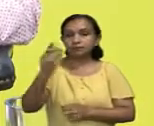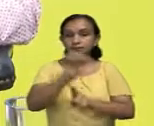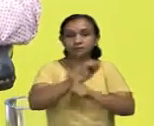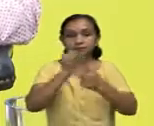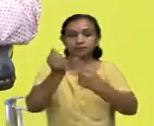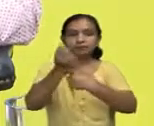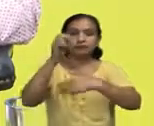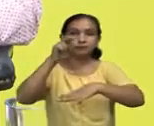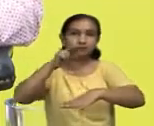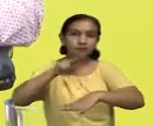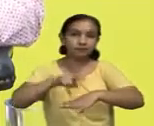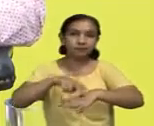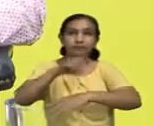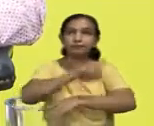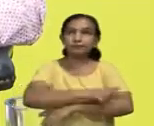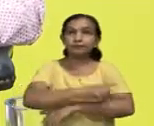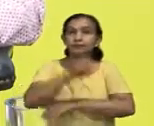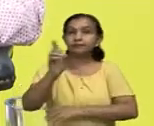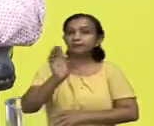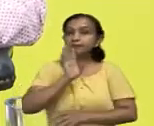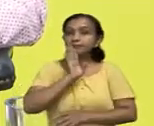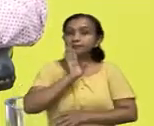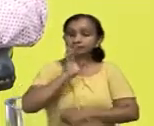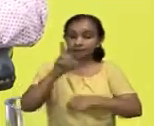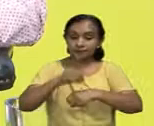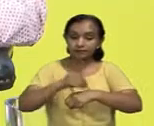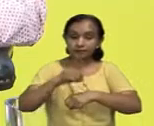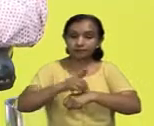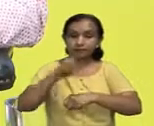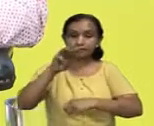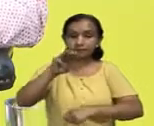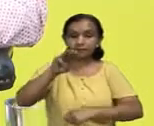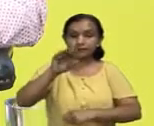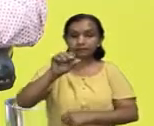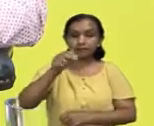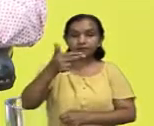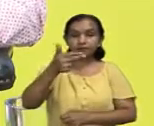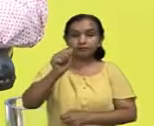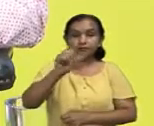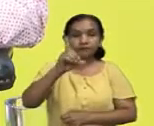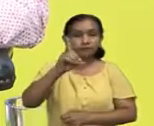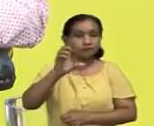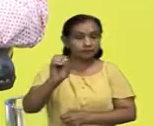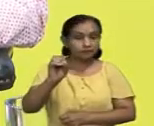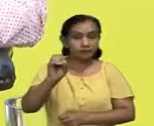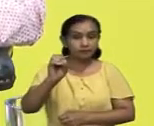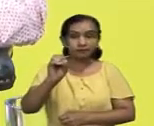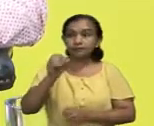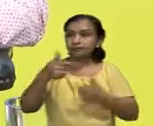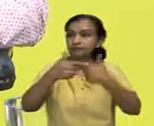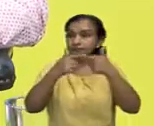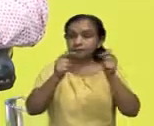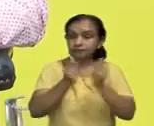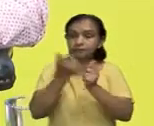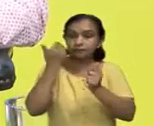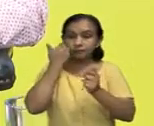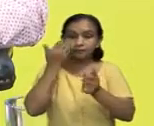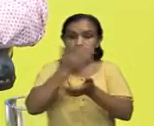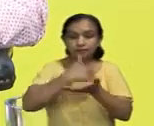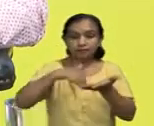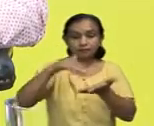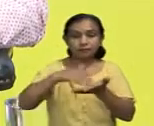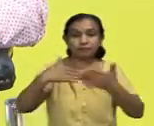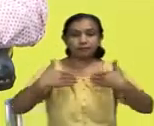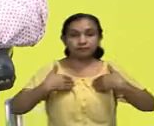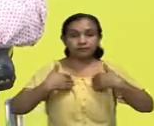Asamblea Nacional. Hoy estamos conversando con el doctor Franklin Machado, parte del equipo de epidemiología del Centro de Salud